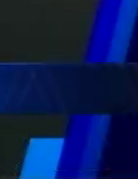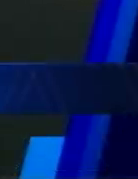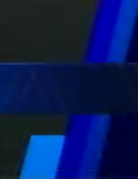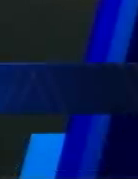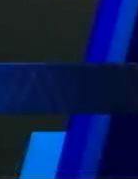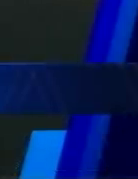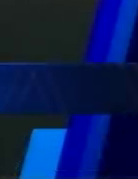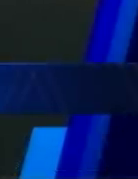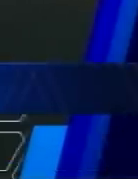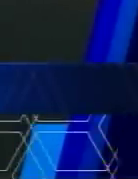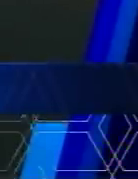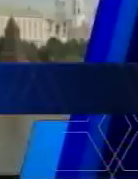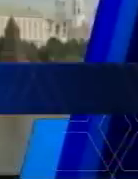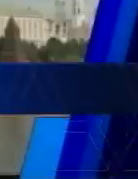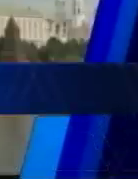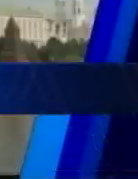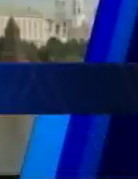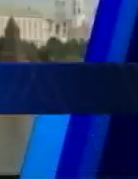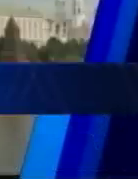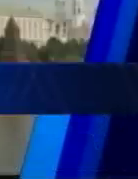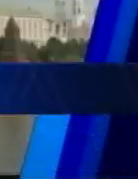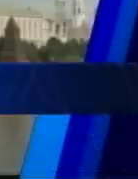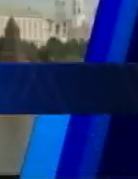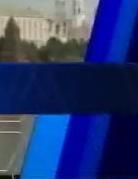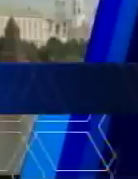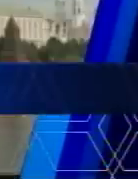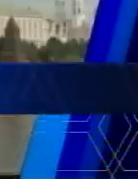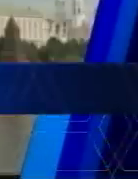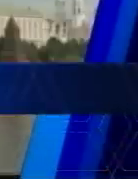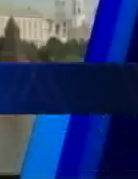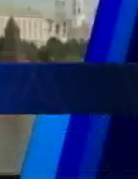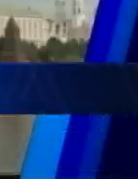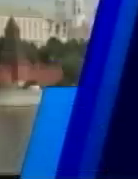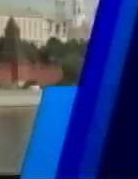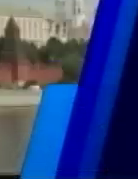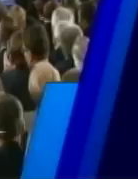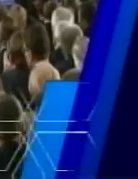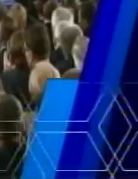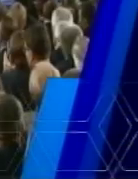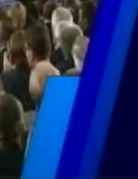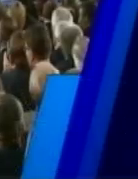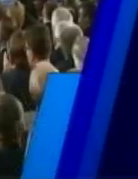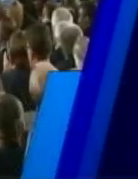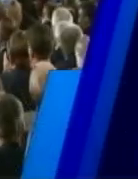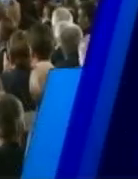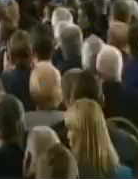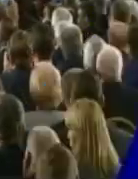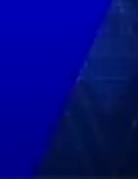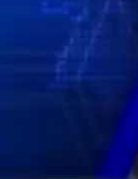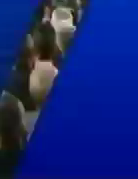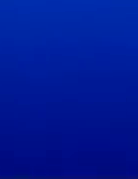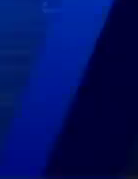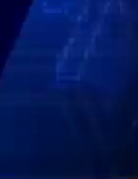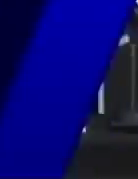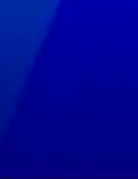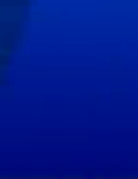Desequilibrio de poderes. Dimitió gabinete de gobierno tras propuesta de cambios en la Constitución.